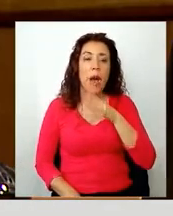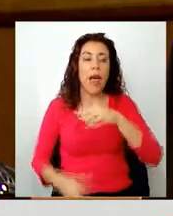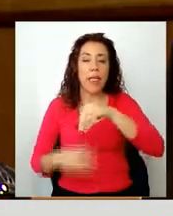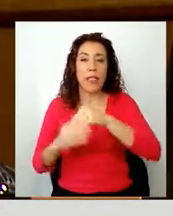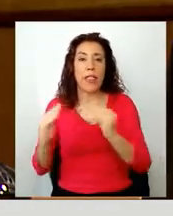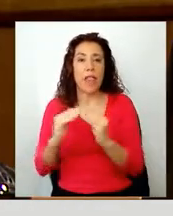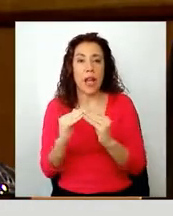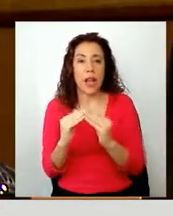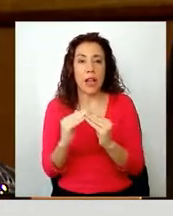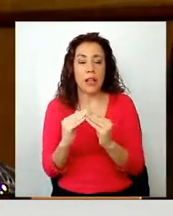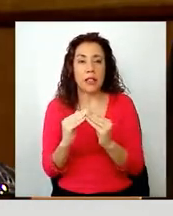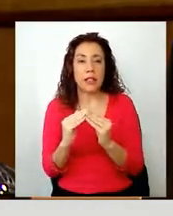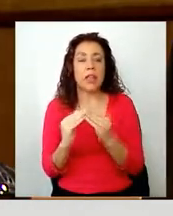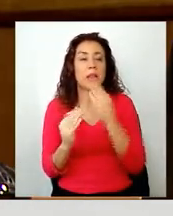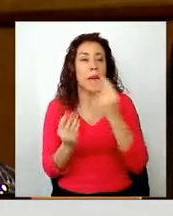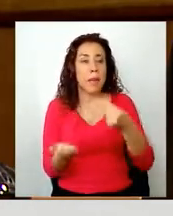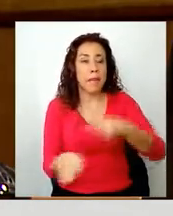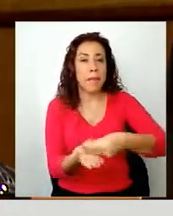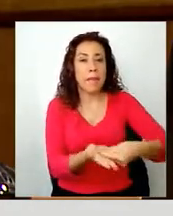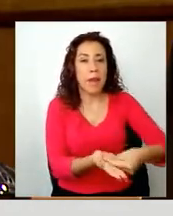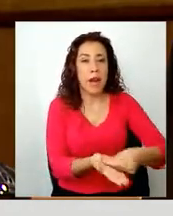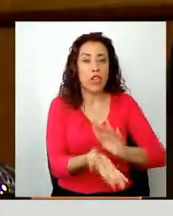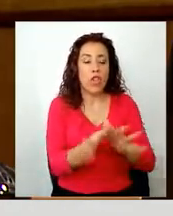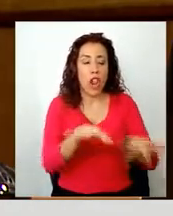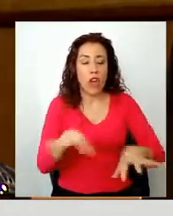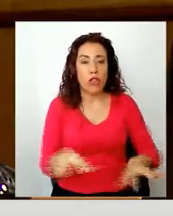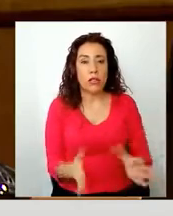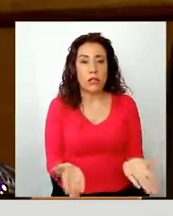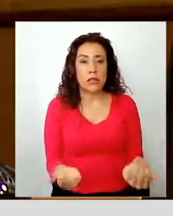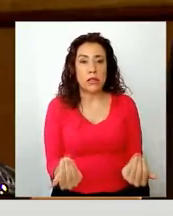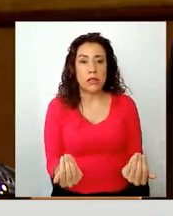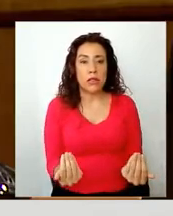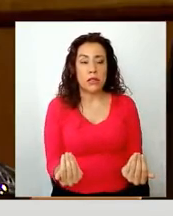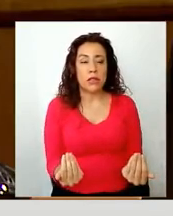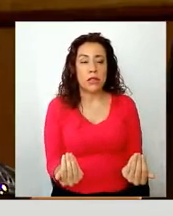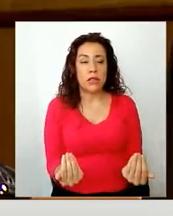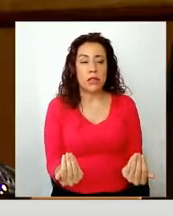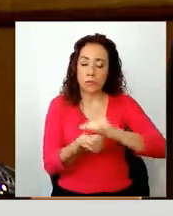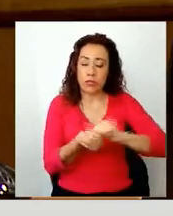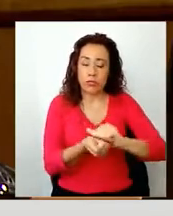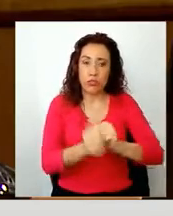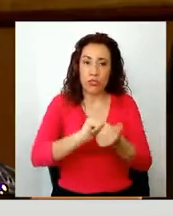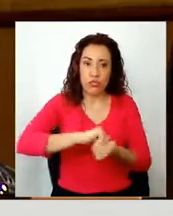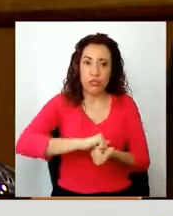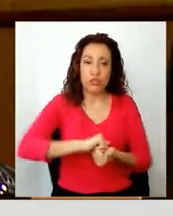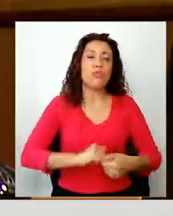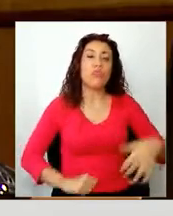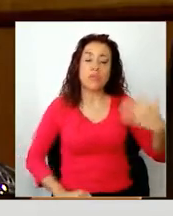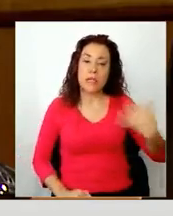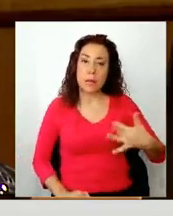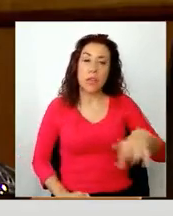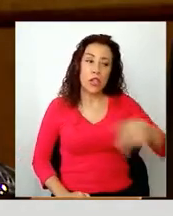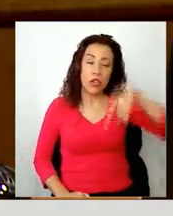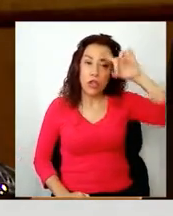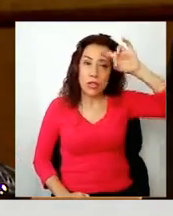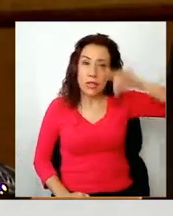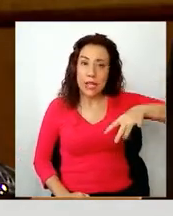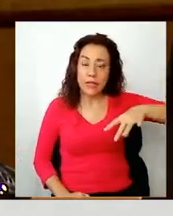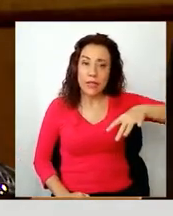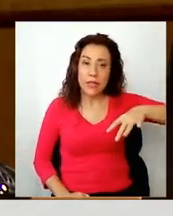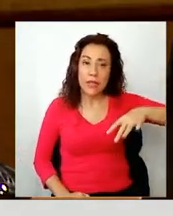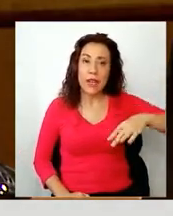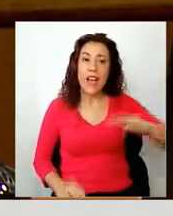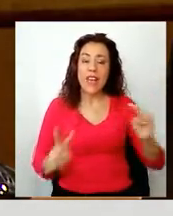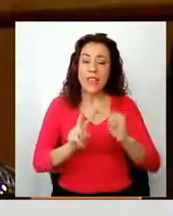financiar los equipos o kit de tratamientos es importante tener en cuenta que en viviendas Rurales